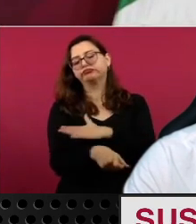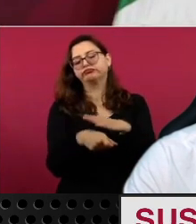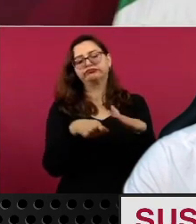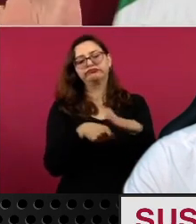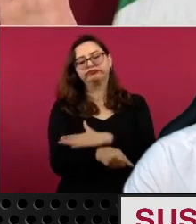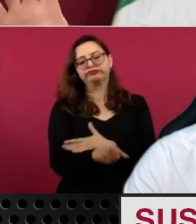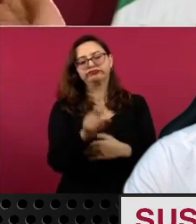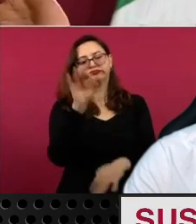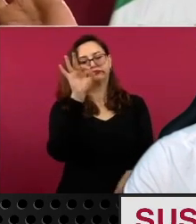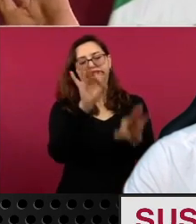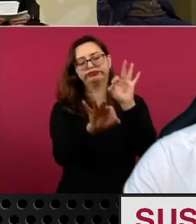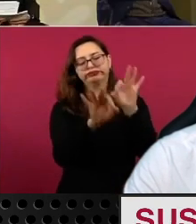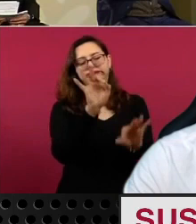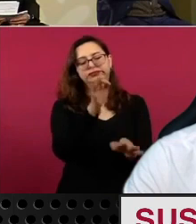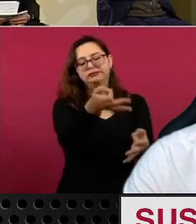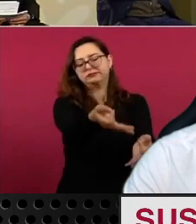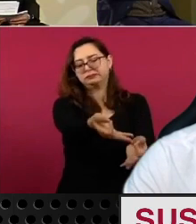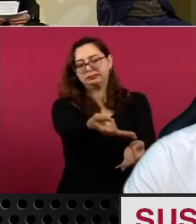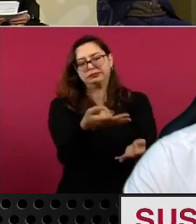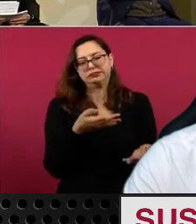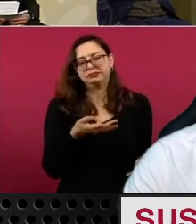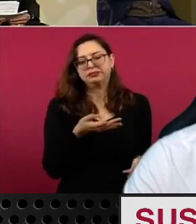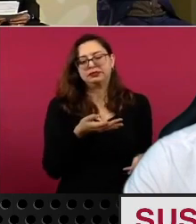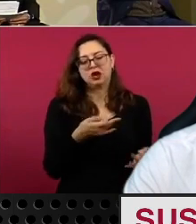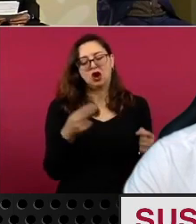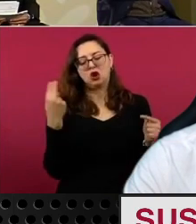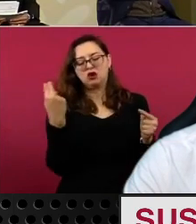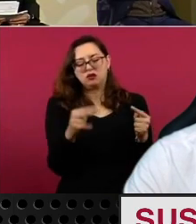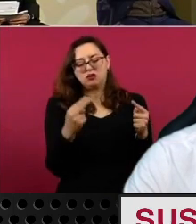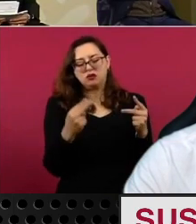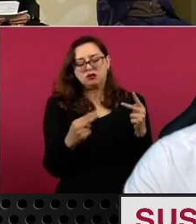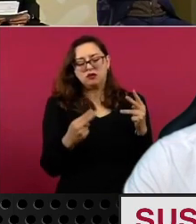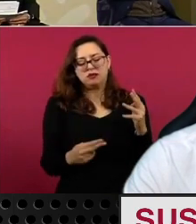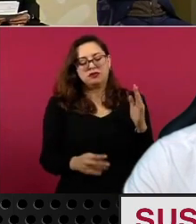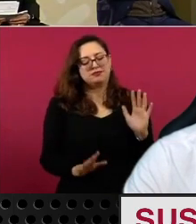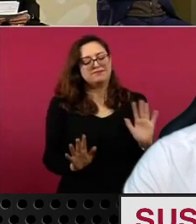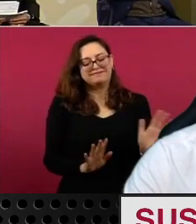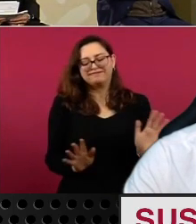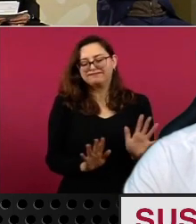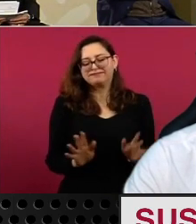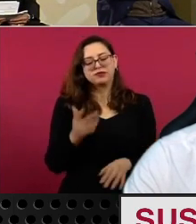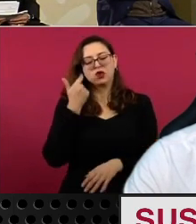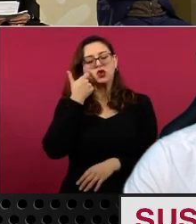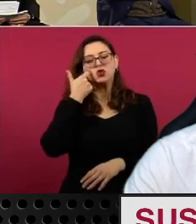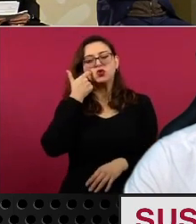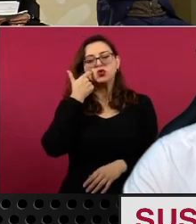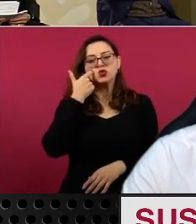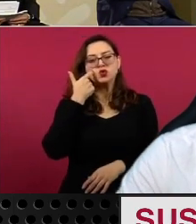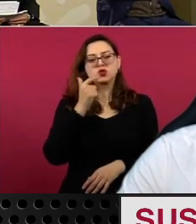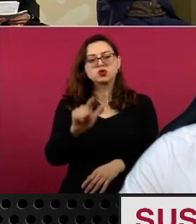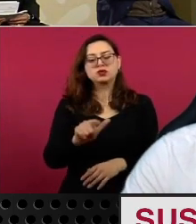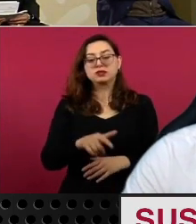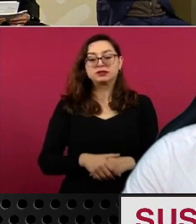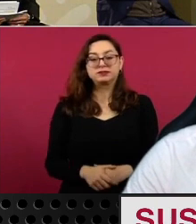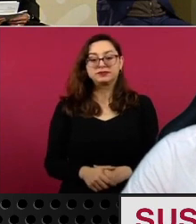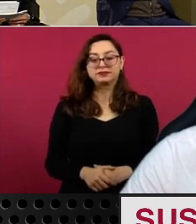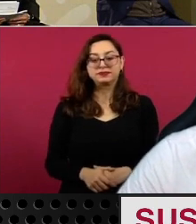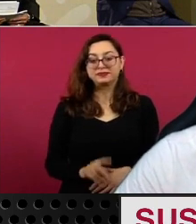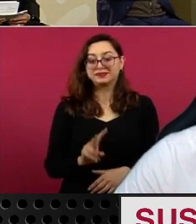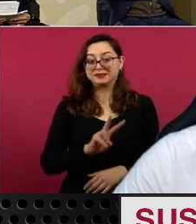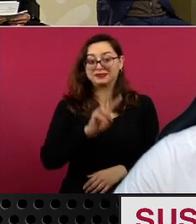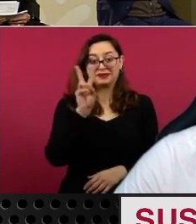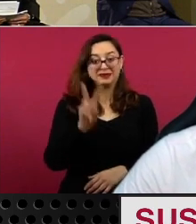que no quiero mencionar porque es muy lamentable la forma como los